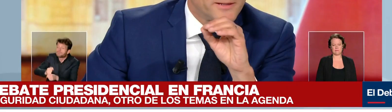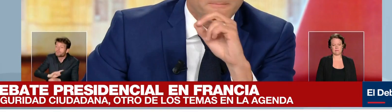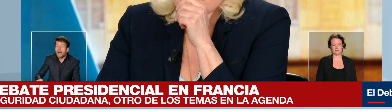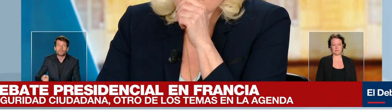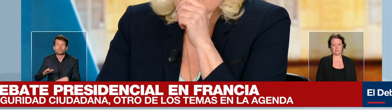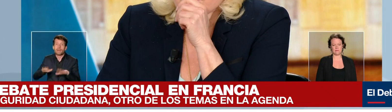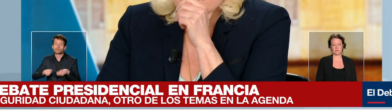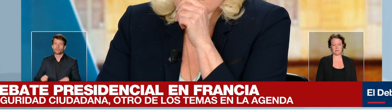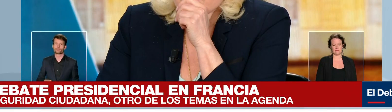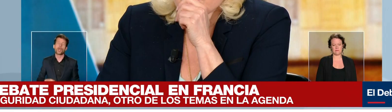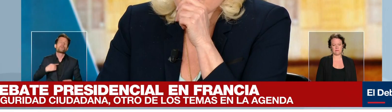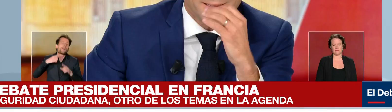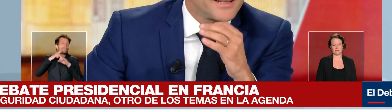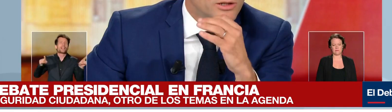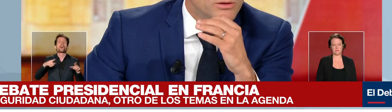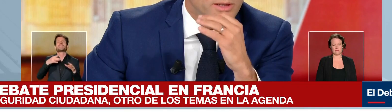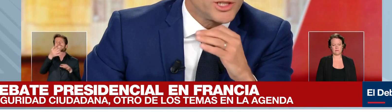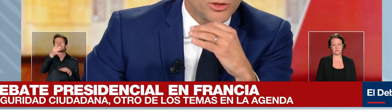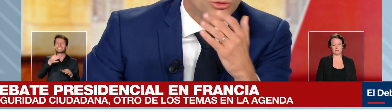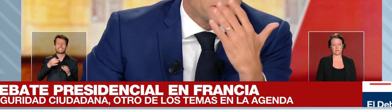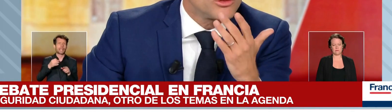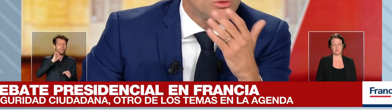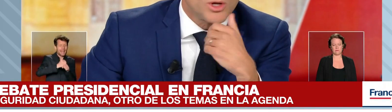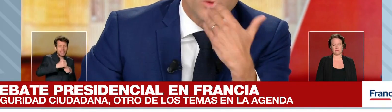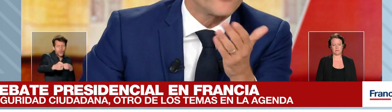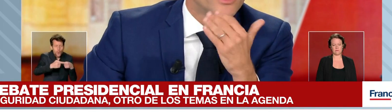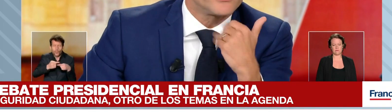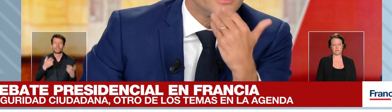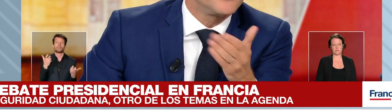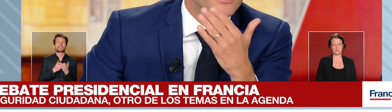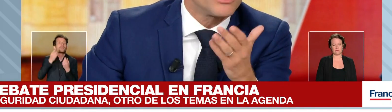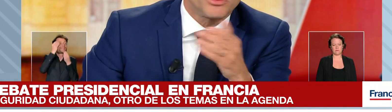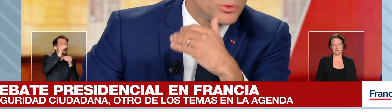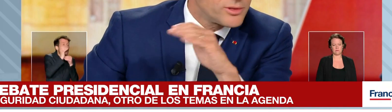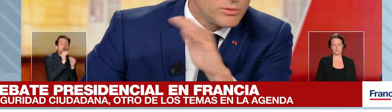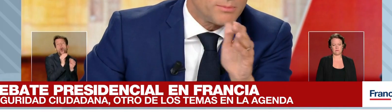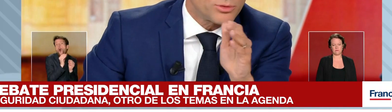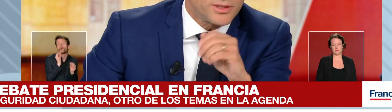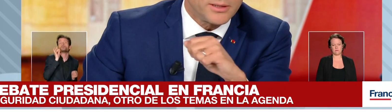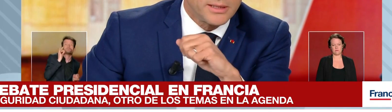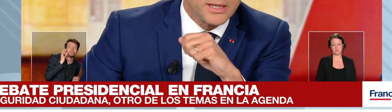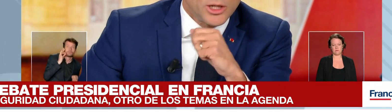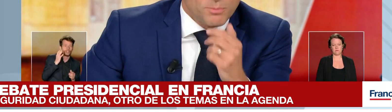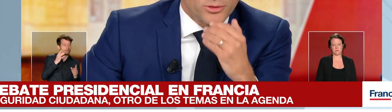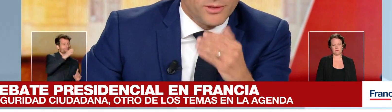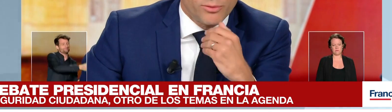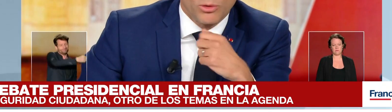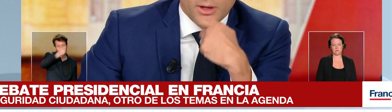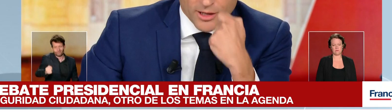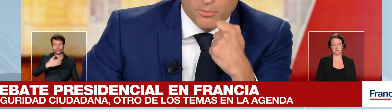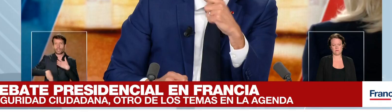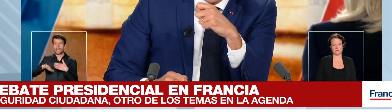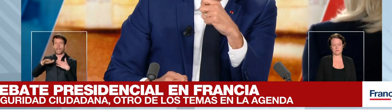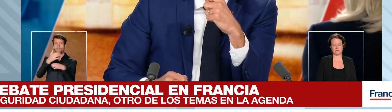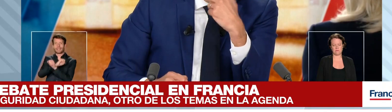no comparto su posición sobre las penas muy cortas, porque estar ahí, llevar a un delincuente donde va a